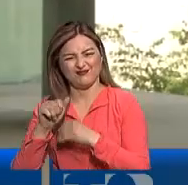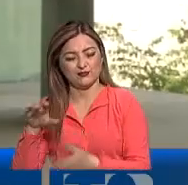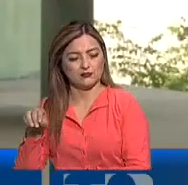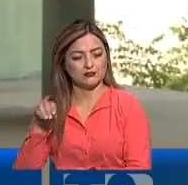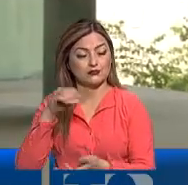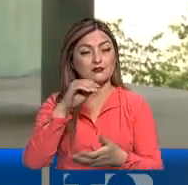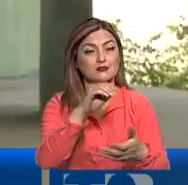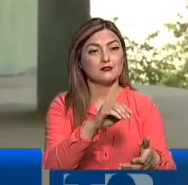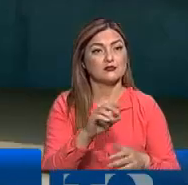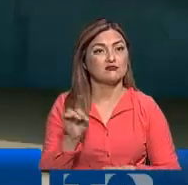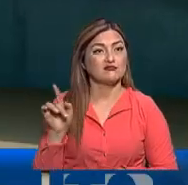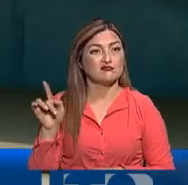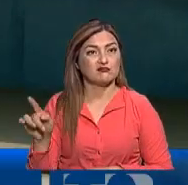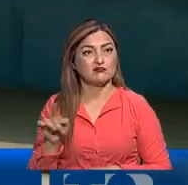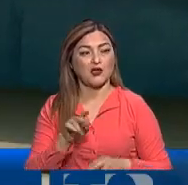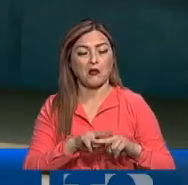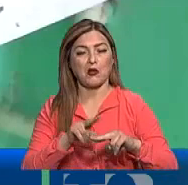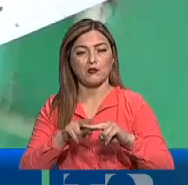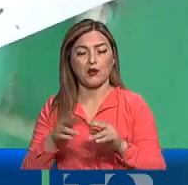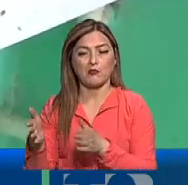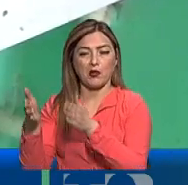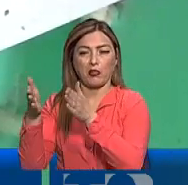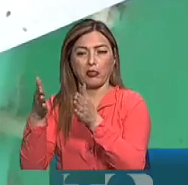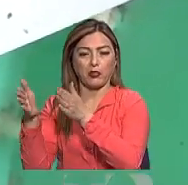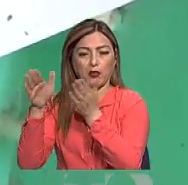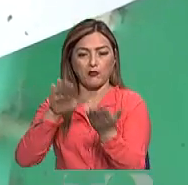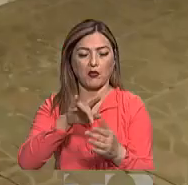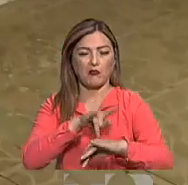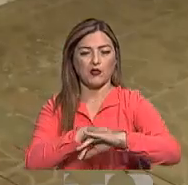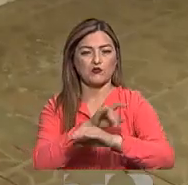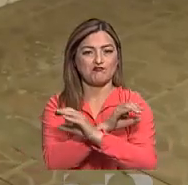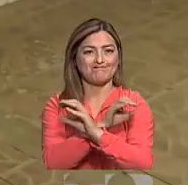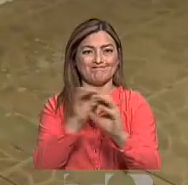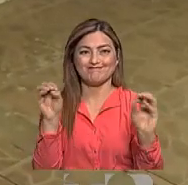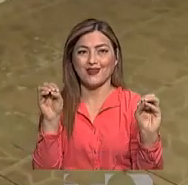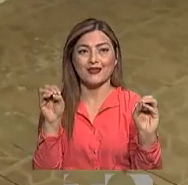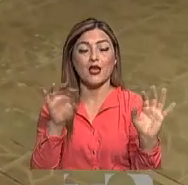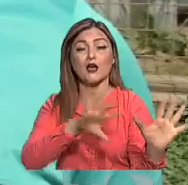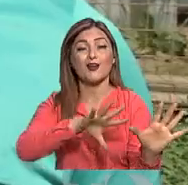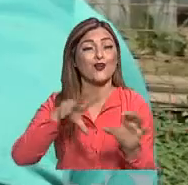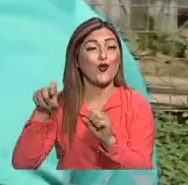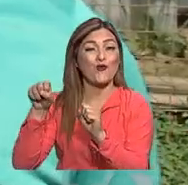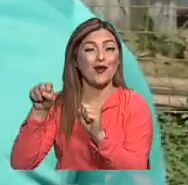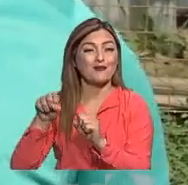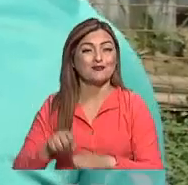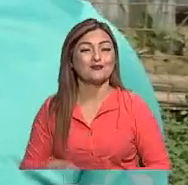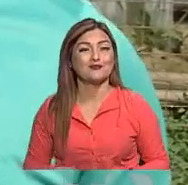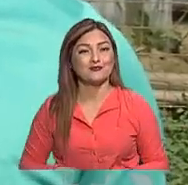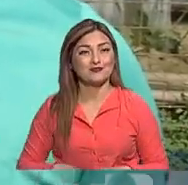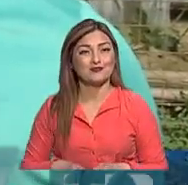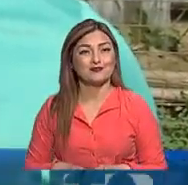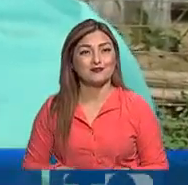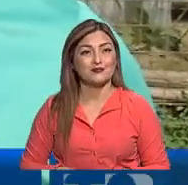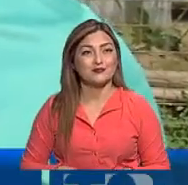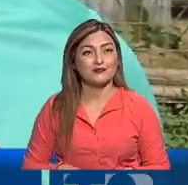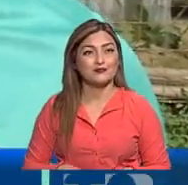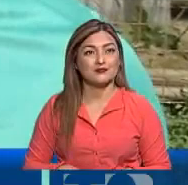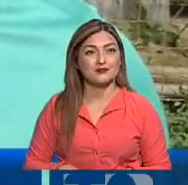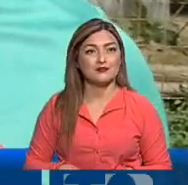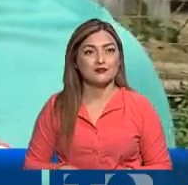así sin bancas sin paredes sin baterías sanitarias todo se lo han llevado paradas que se han llevado este